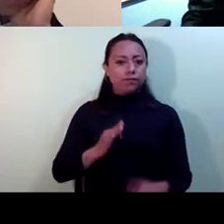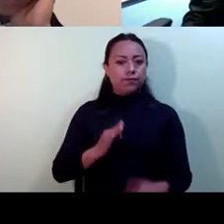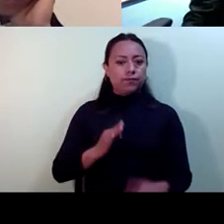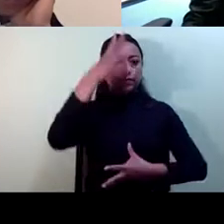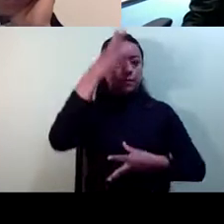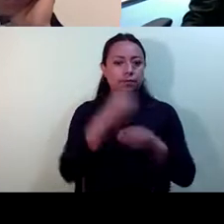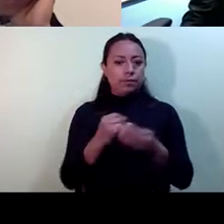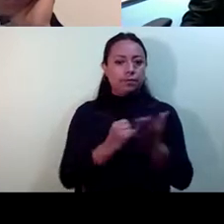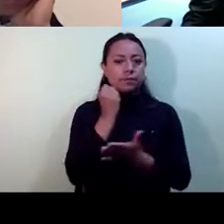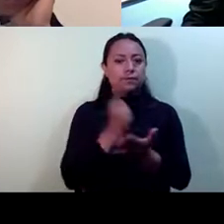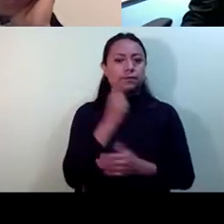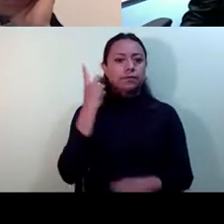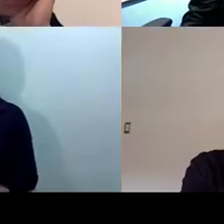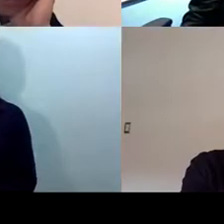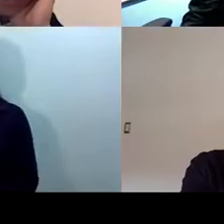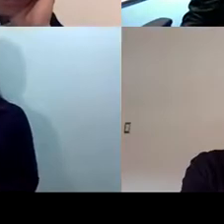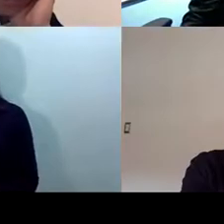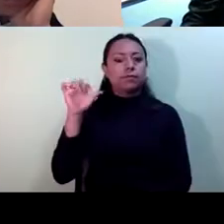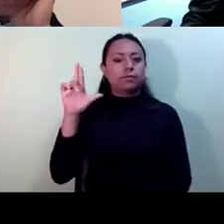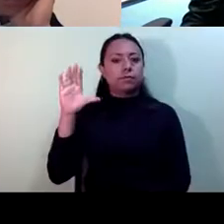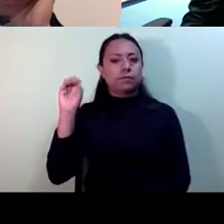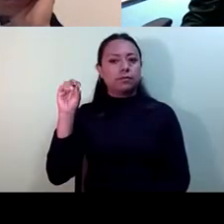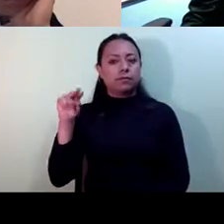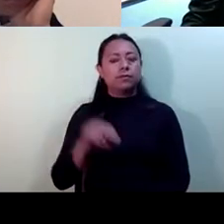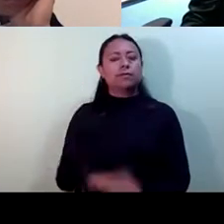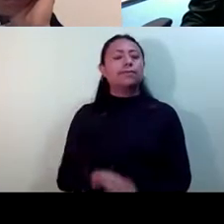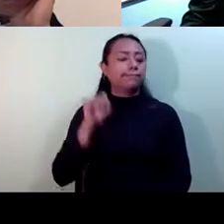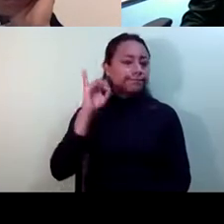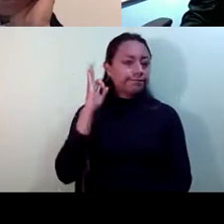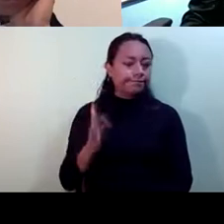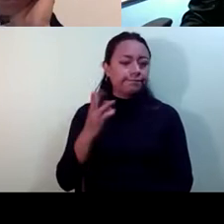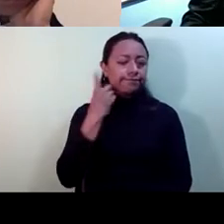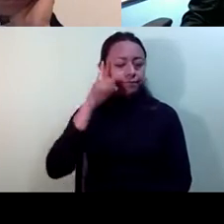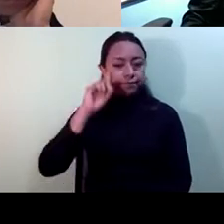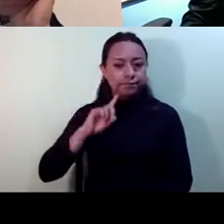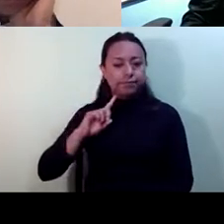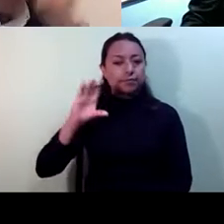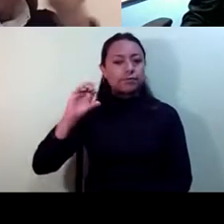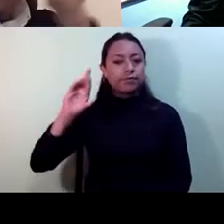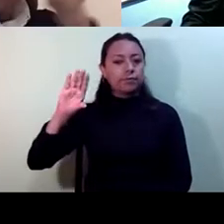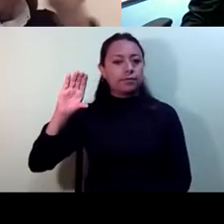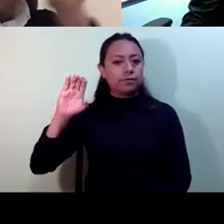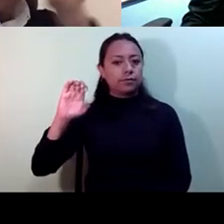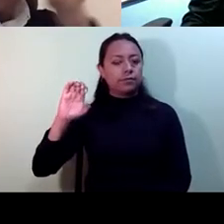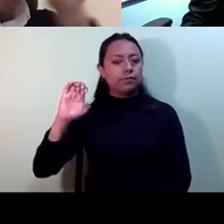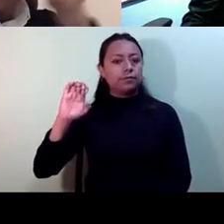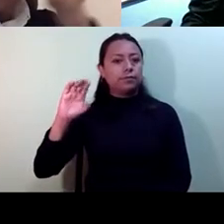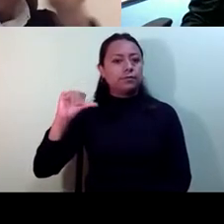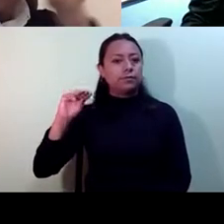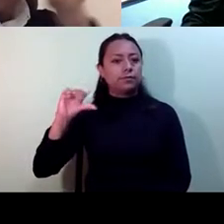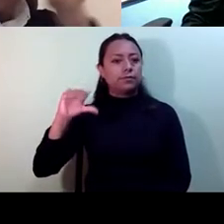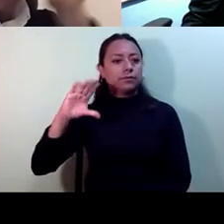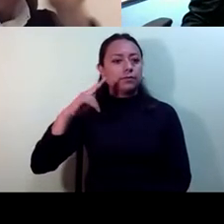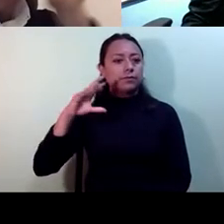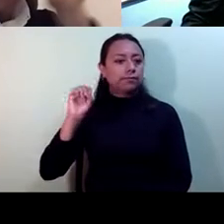Ernesto Alarcón Jiménez. A favor. Diputada Circe Camacho Bastida. Circe Camacho,